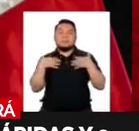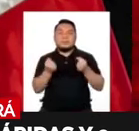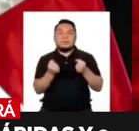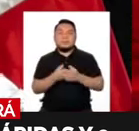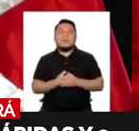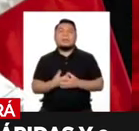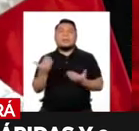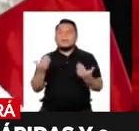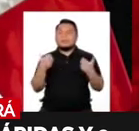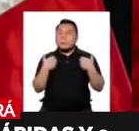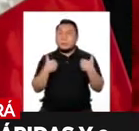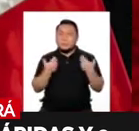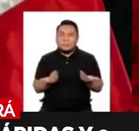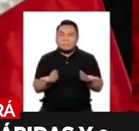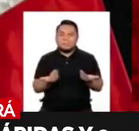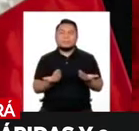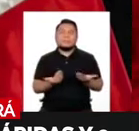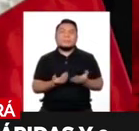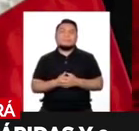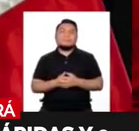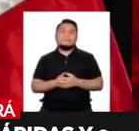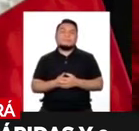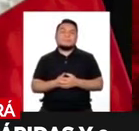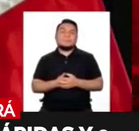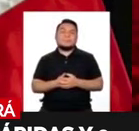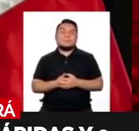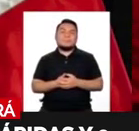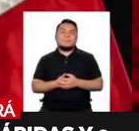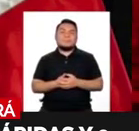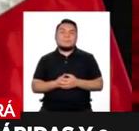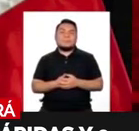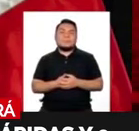de Salud, y que tenemos